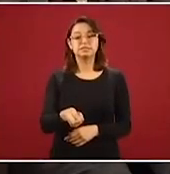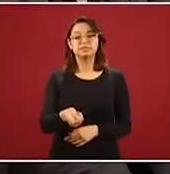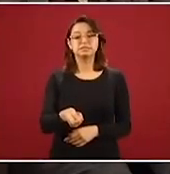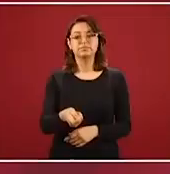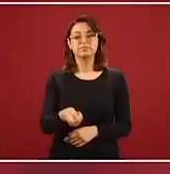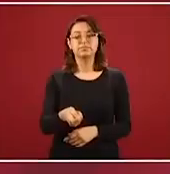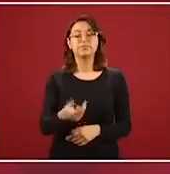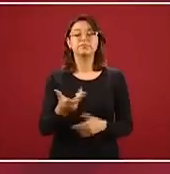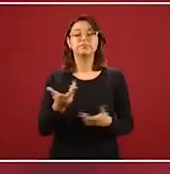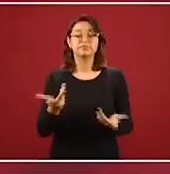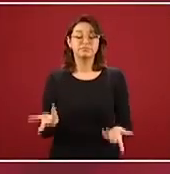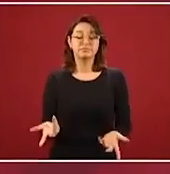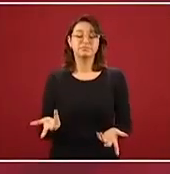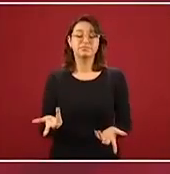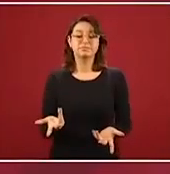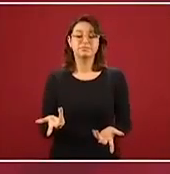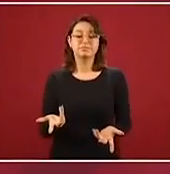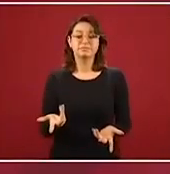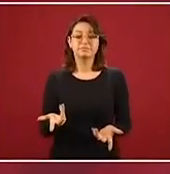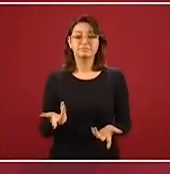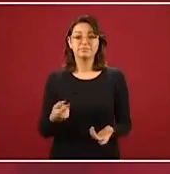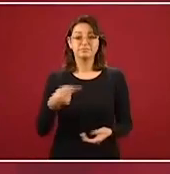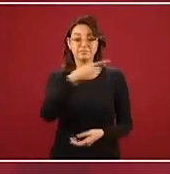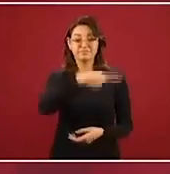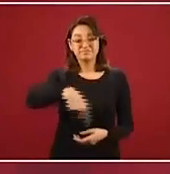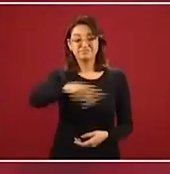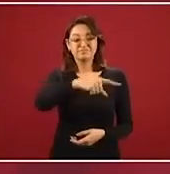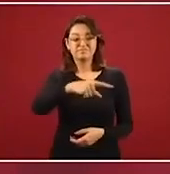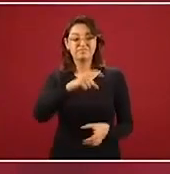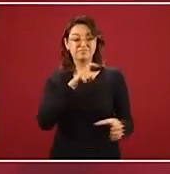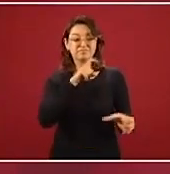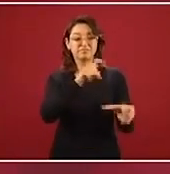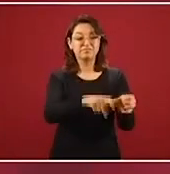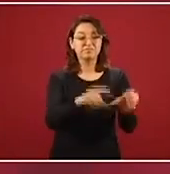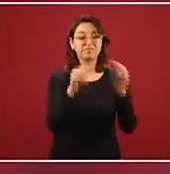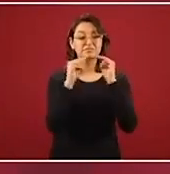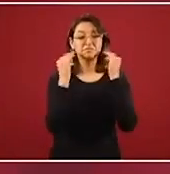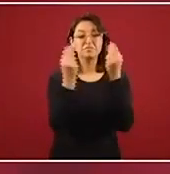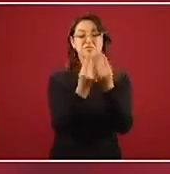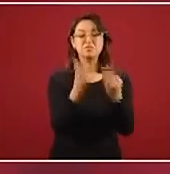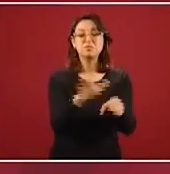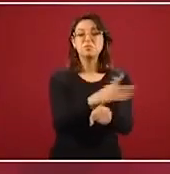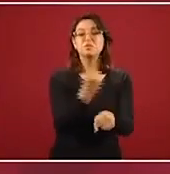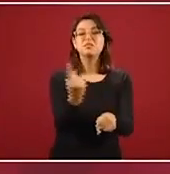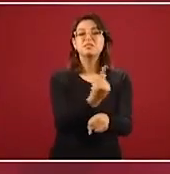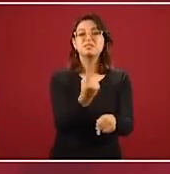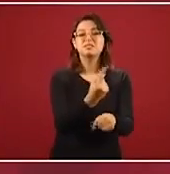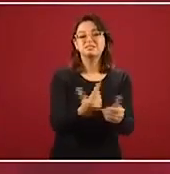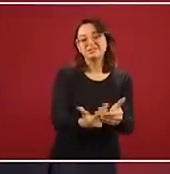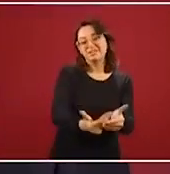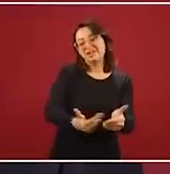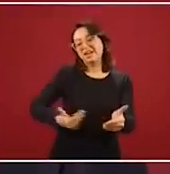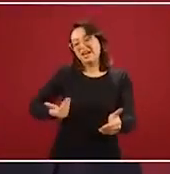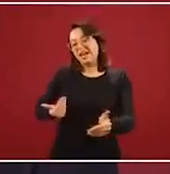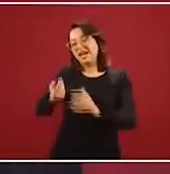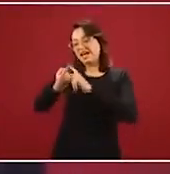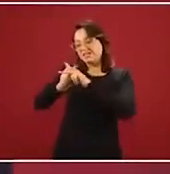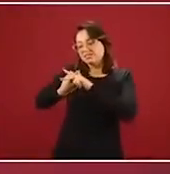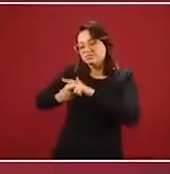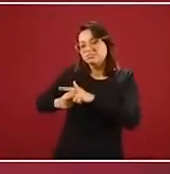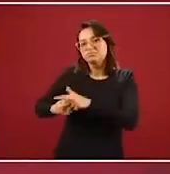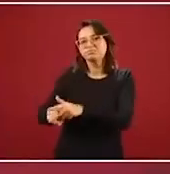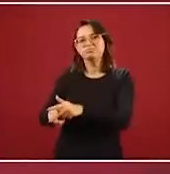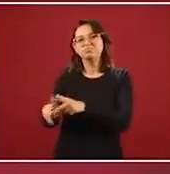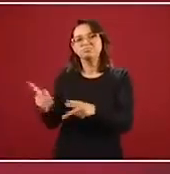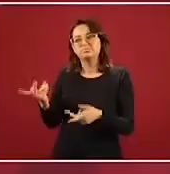es lo que tenemos que atender. Las causas. ¿Qué hicieron